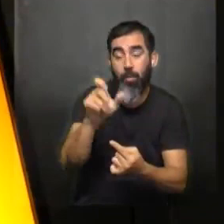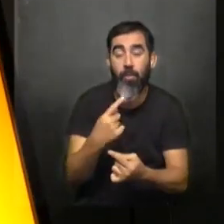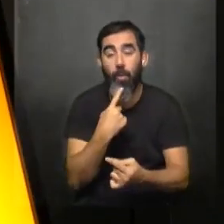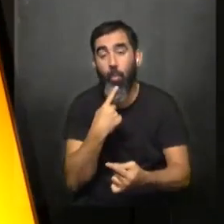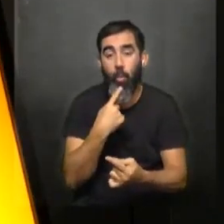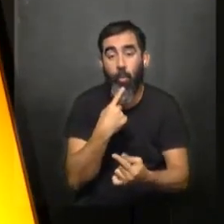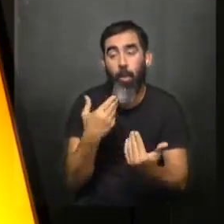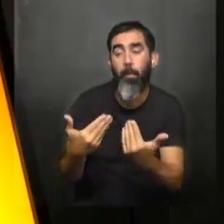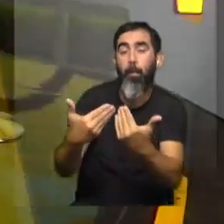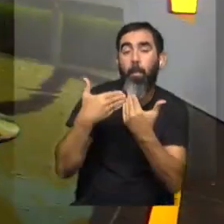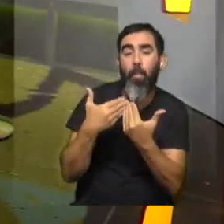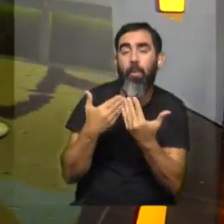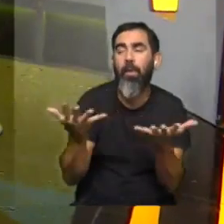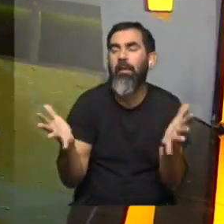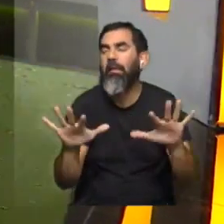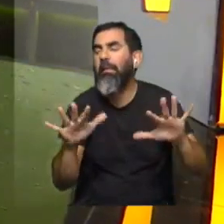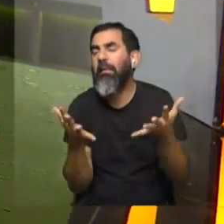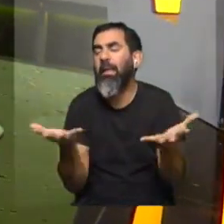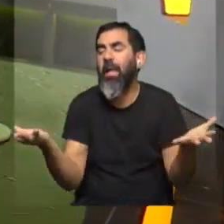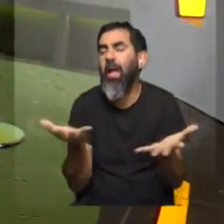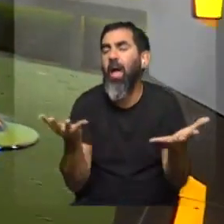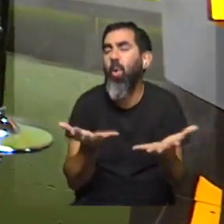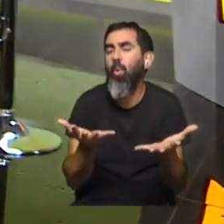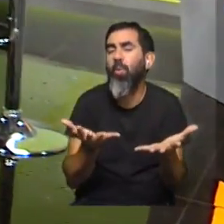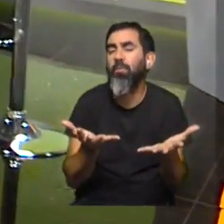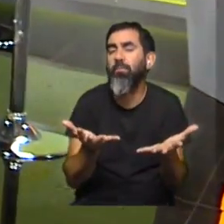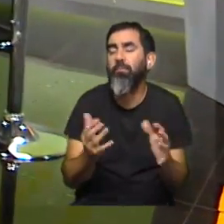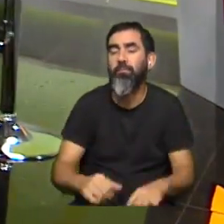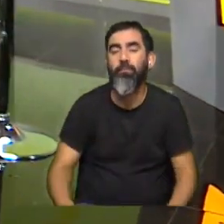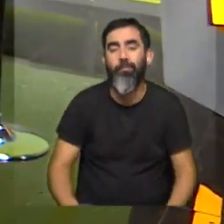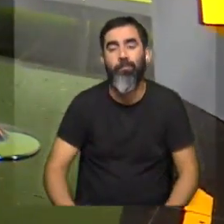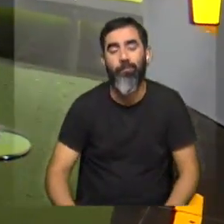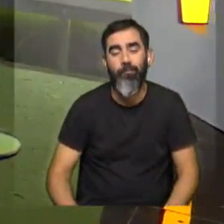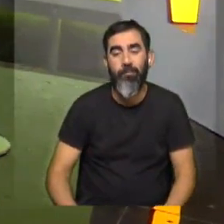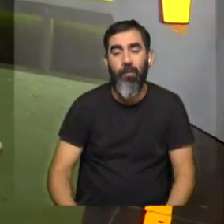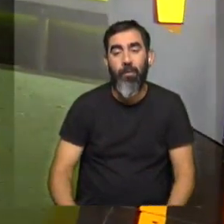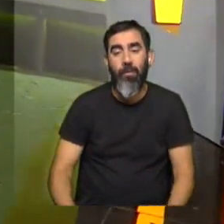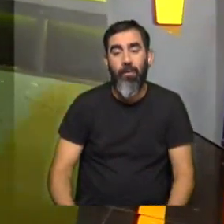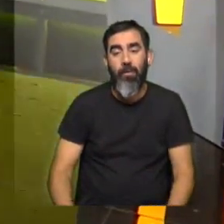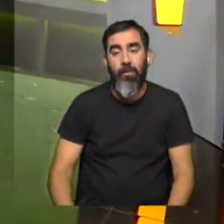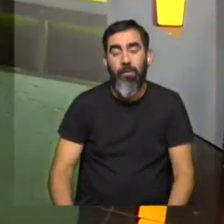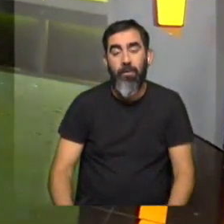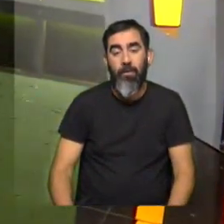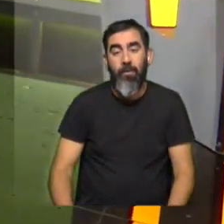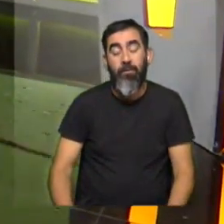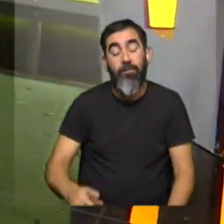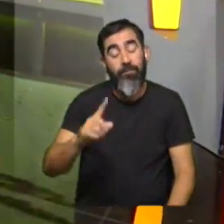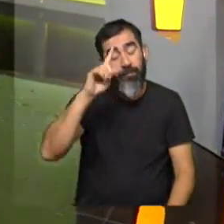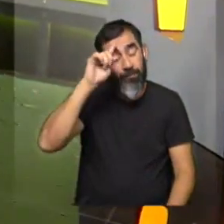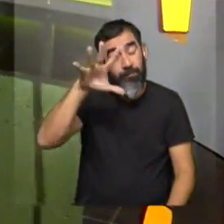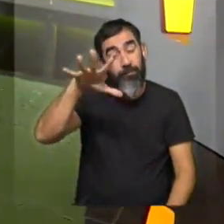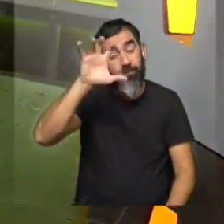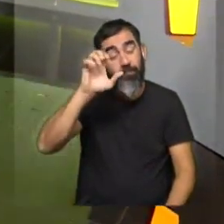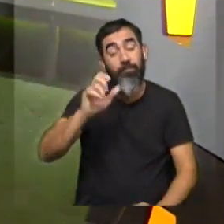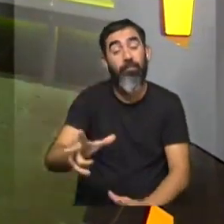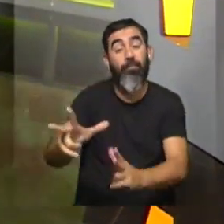nos consultaba, bueno, ¿en qué están ahora estos investigadores del INFIA? Y bueno, primero vamos a recordar justamente lo que nos